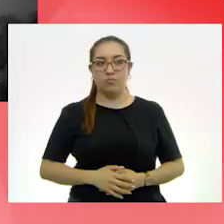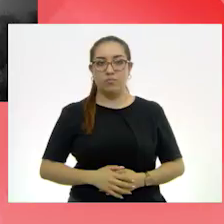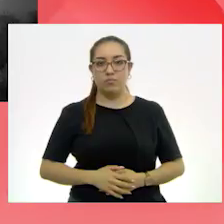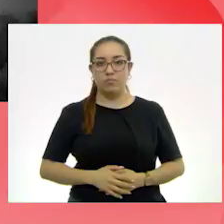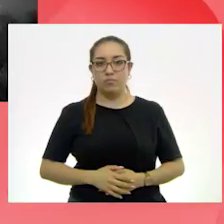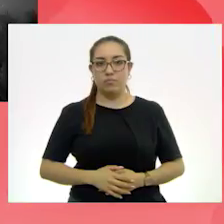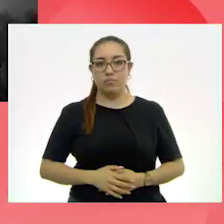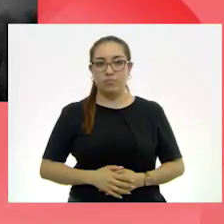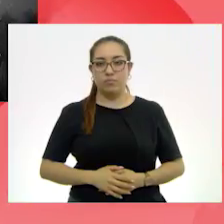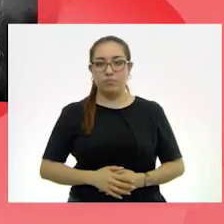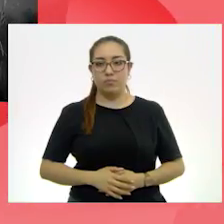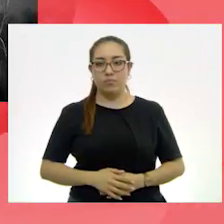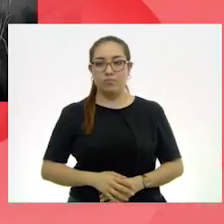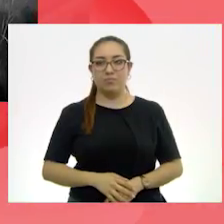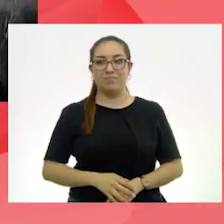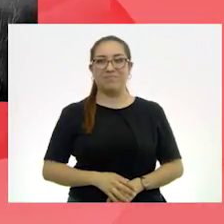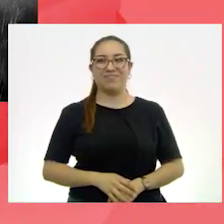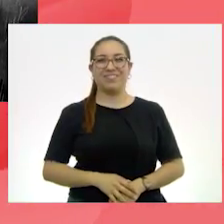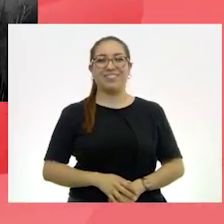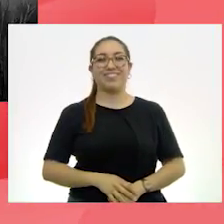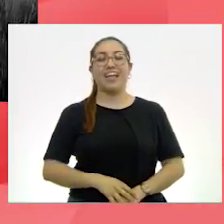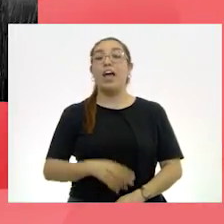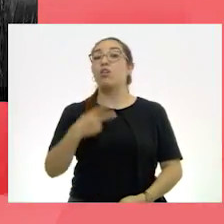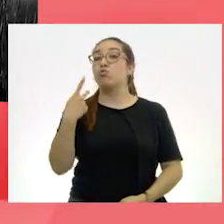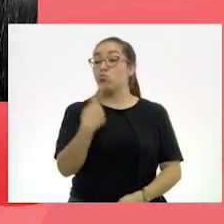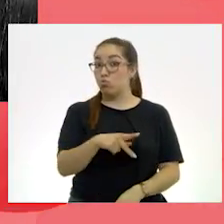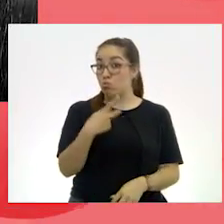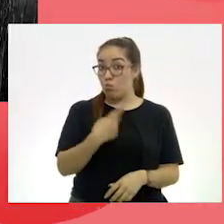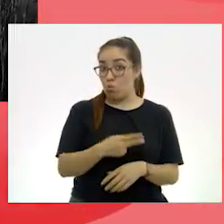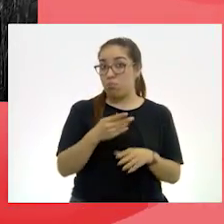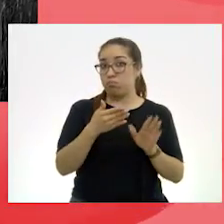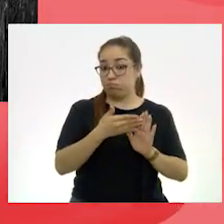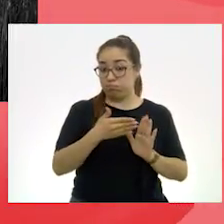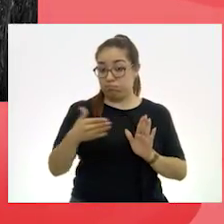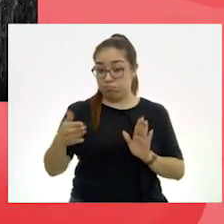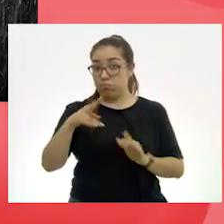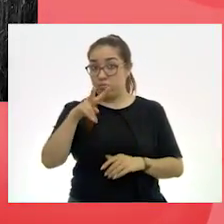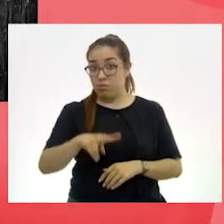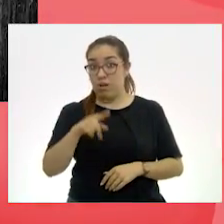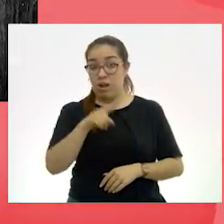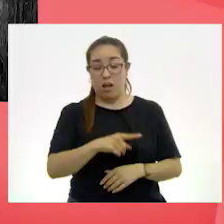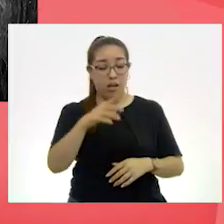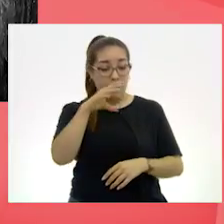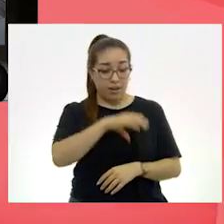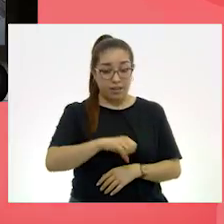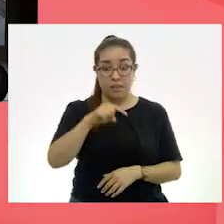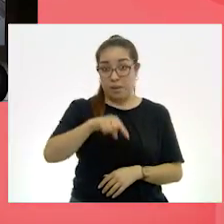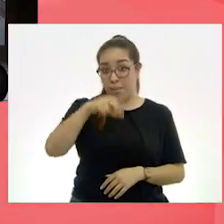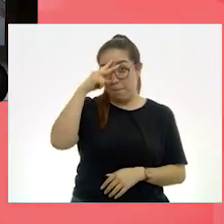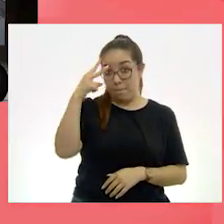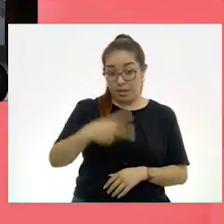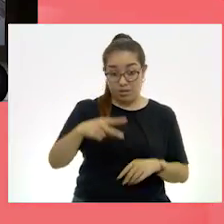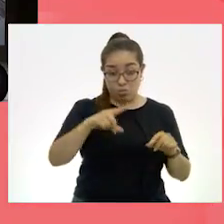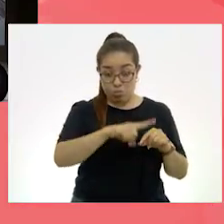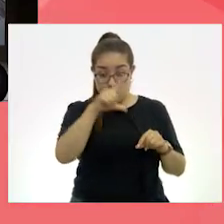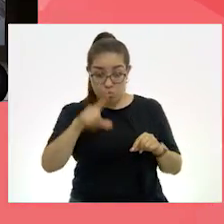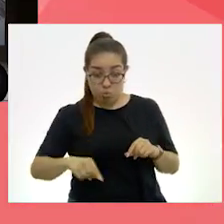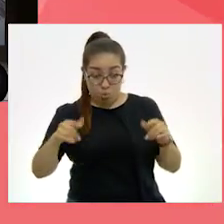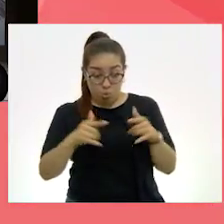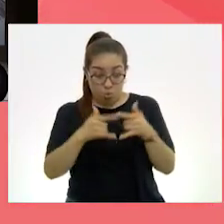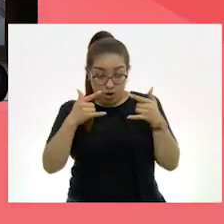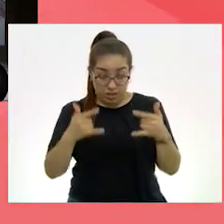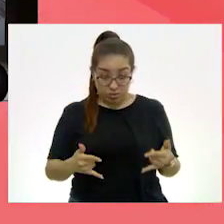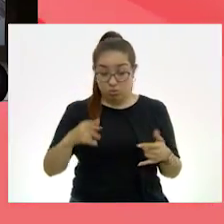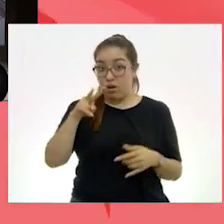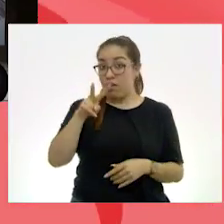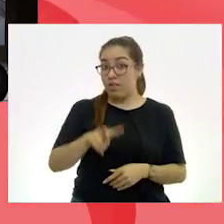Pero adentrando sobre sus orígenes de rebeldía, es que era muy amante de la historia de México, transmitido pues